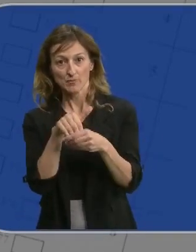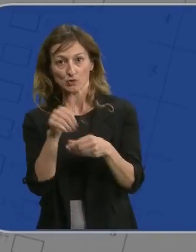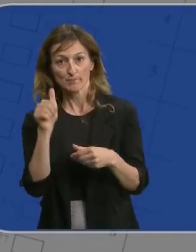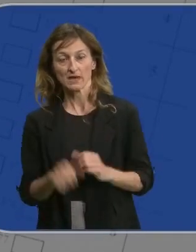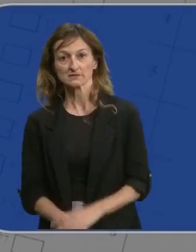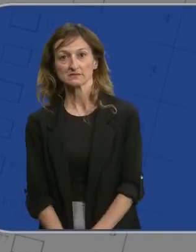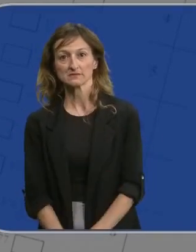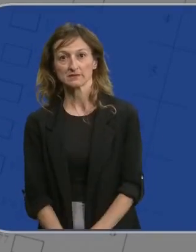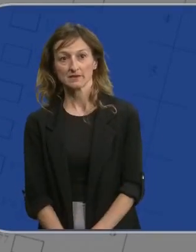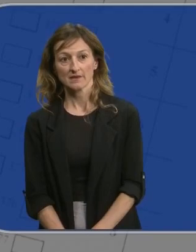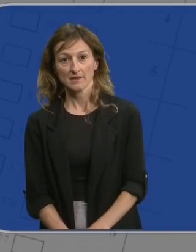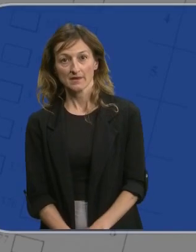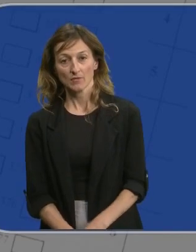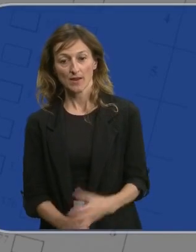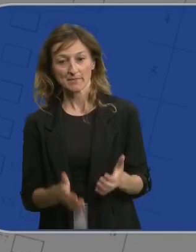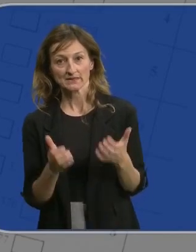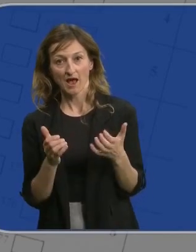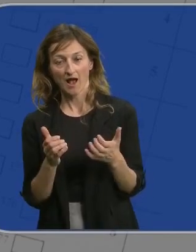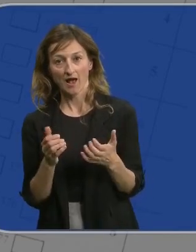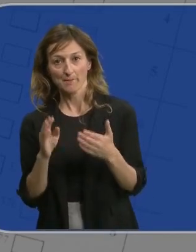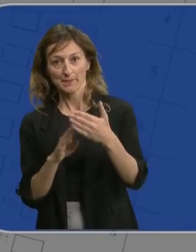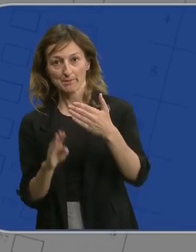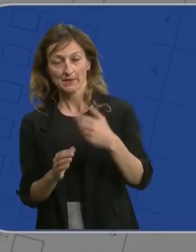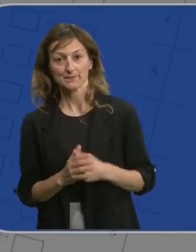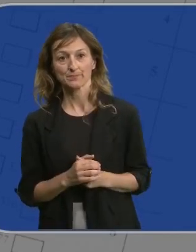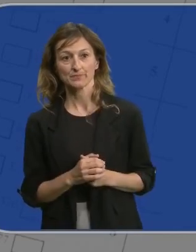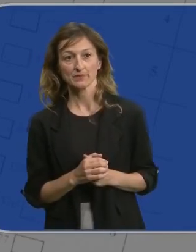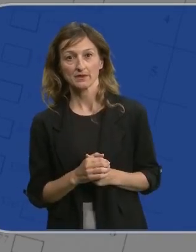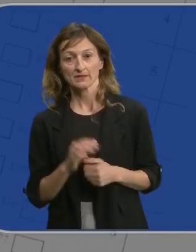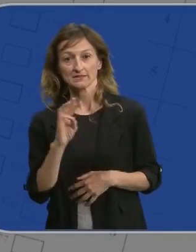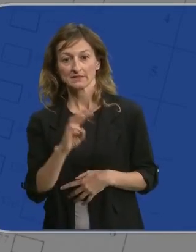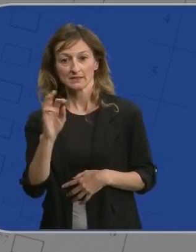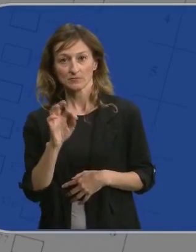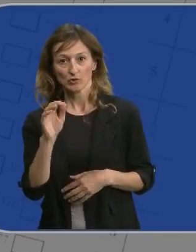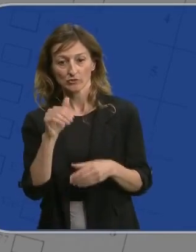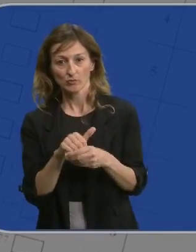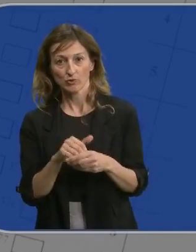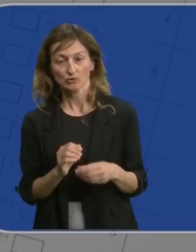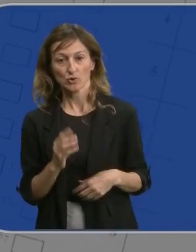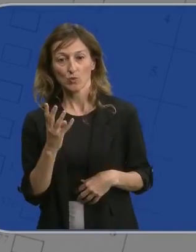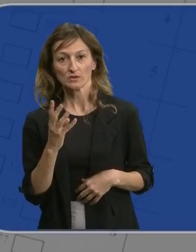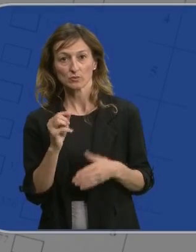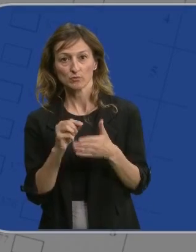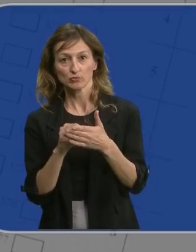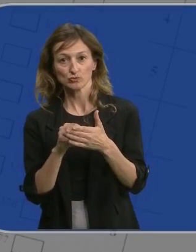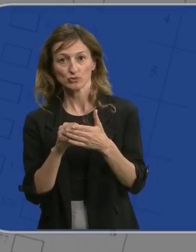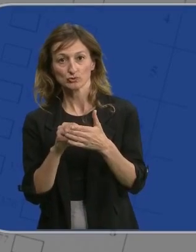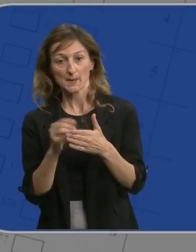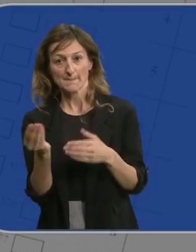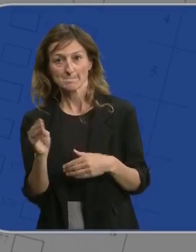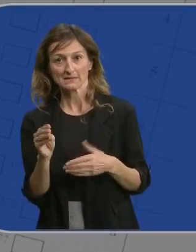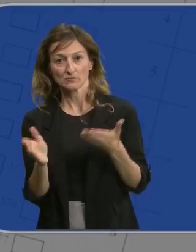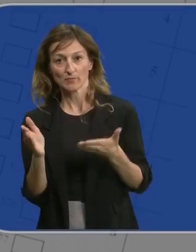apoyo y ampliando su ventaja sobre el PP estima que los socialistas congregar el 33 del voto 4 puntos y medio más que los